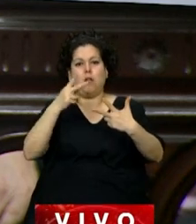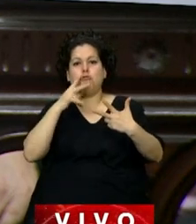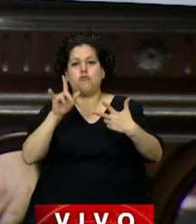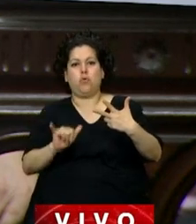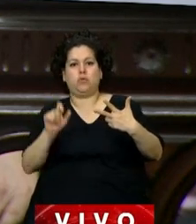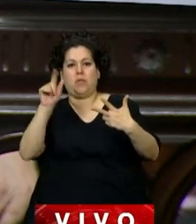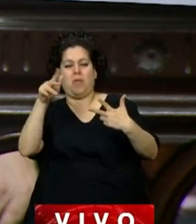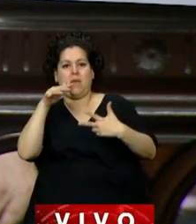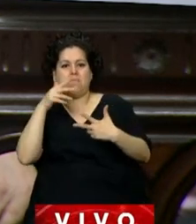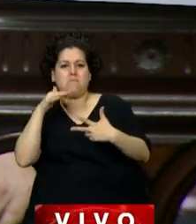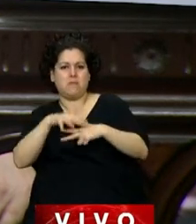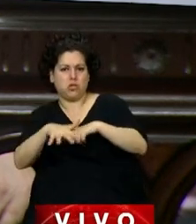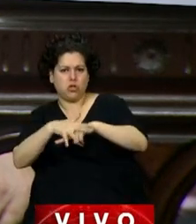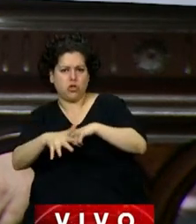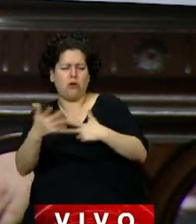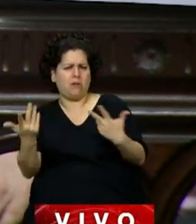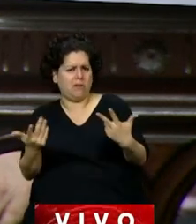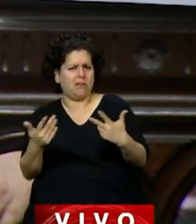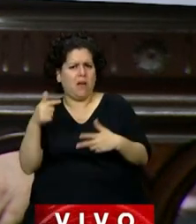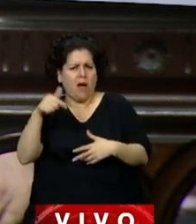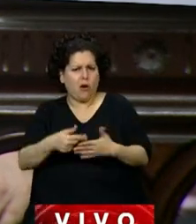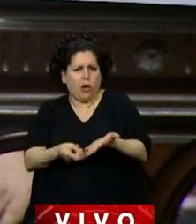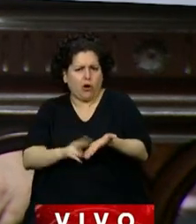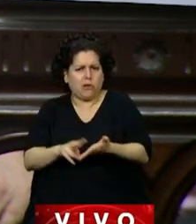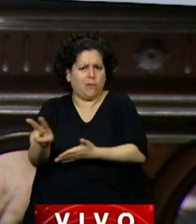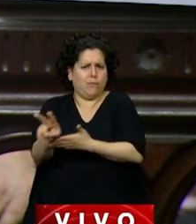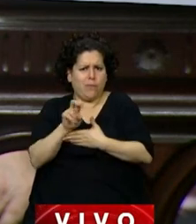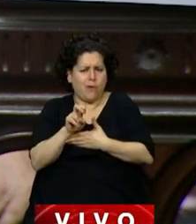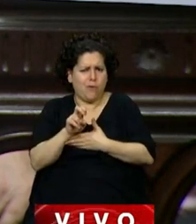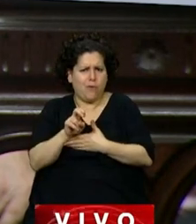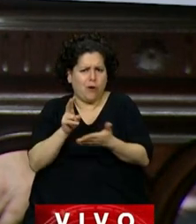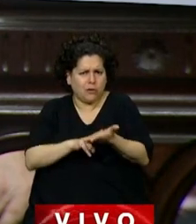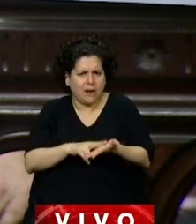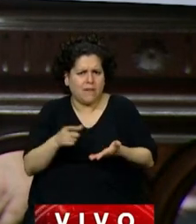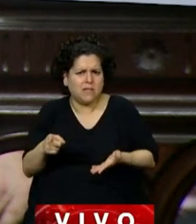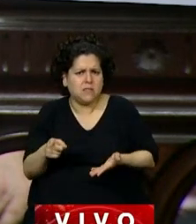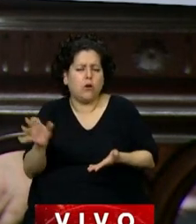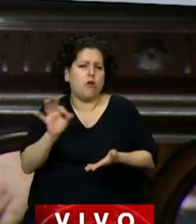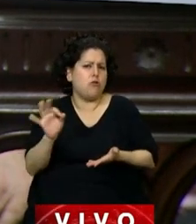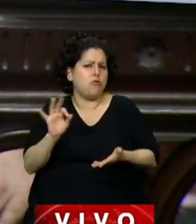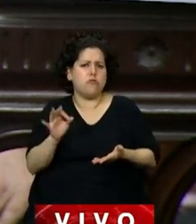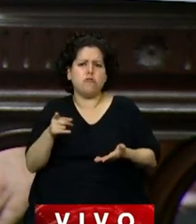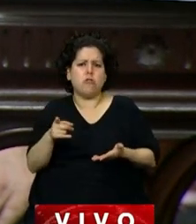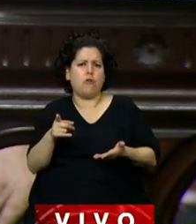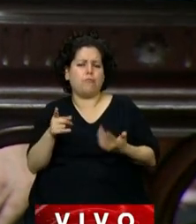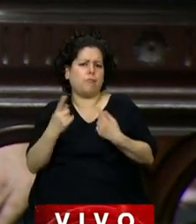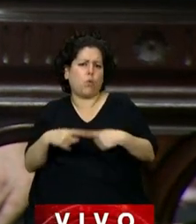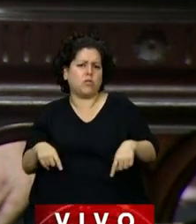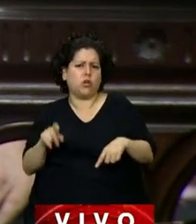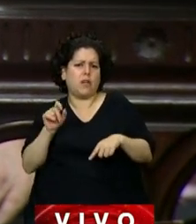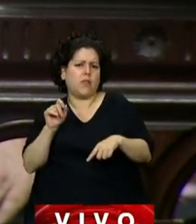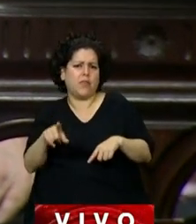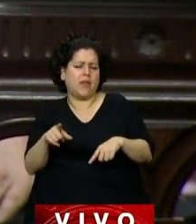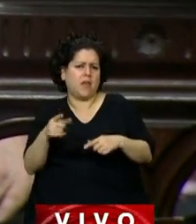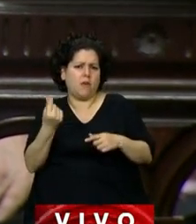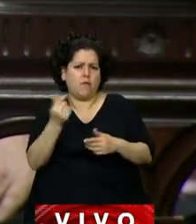vamos a permitir que de manera indirecta le quieran volver a cobrar, sosteniendo o reteniendo los, las cuestiones y los